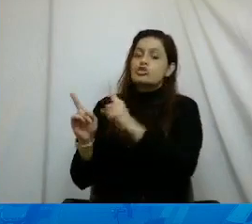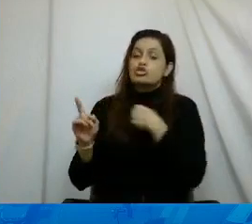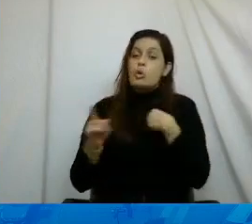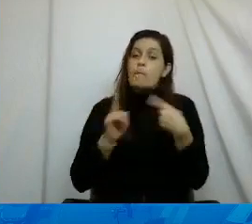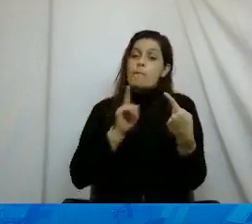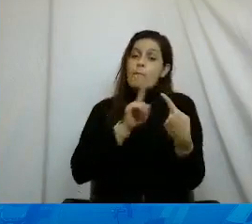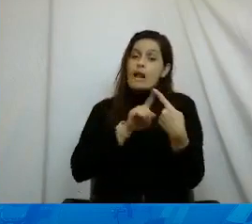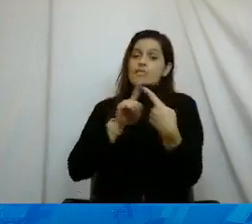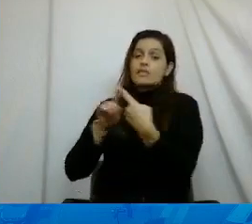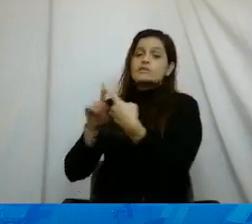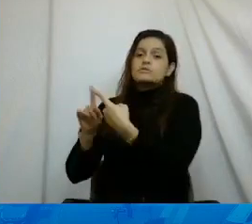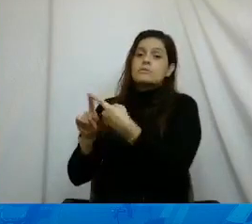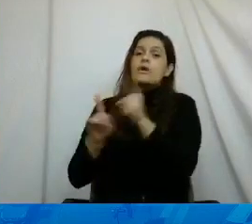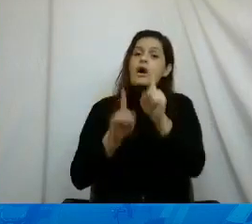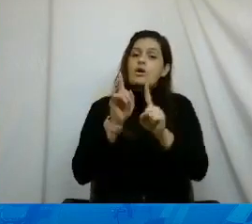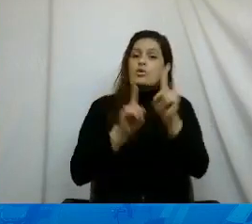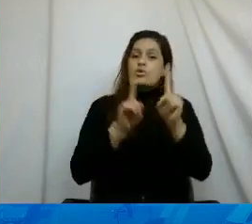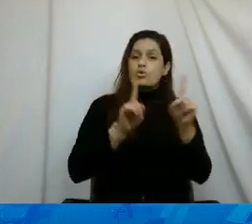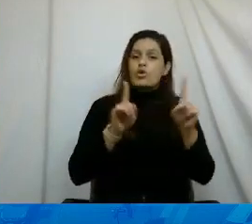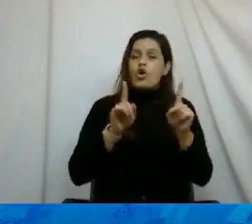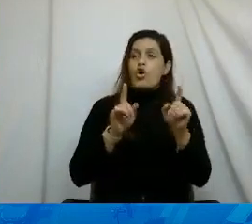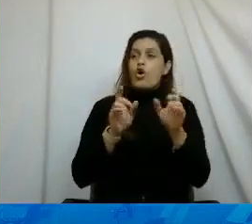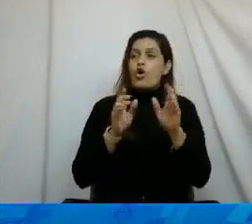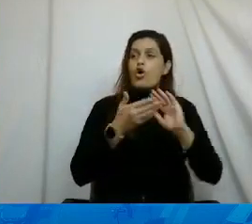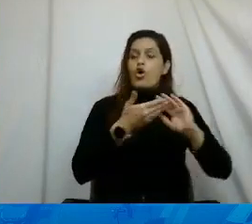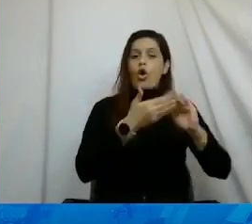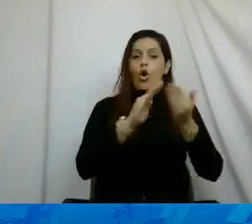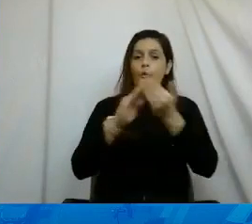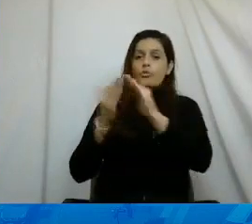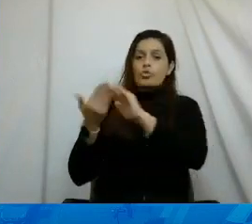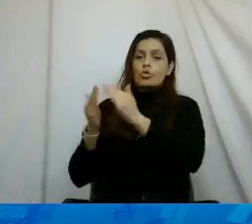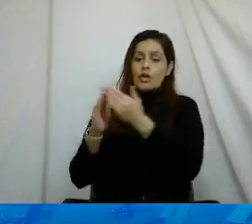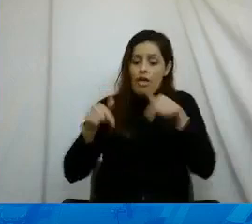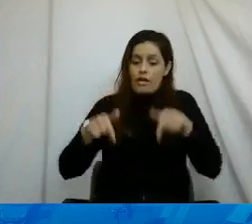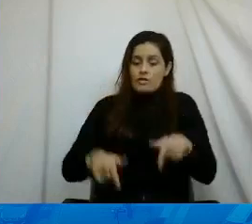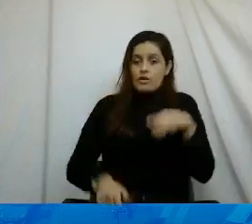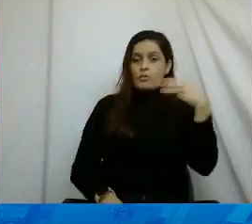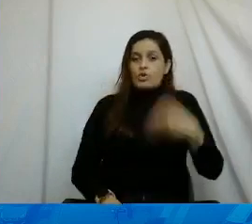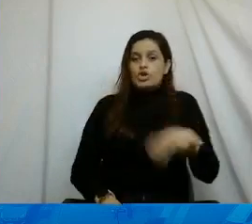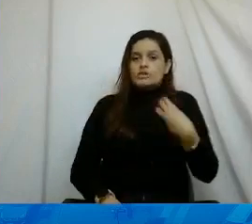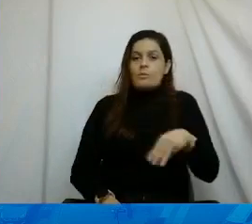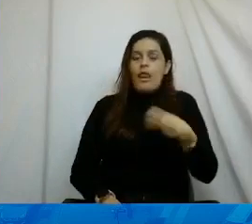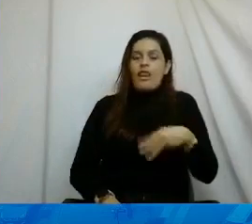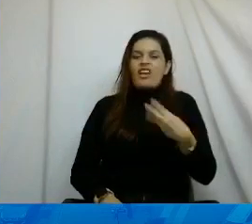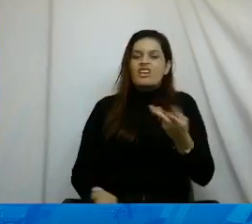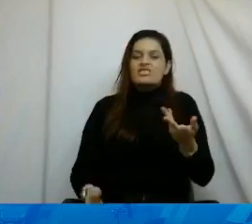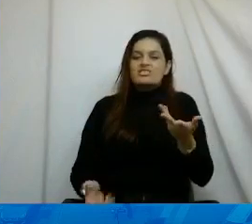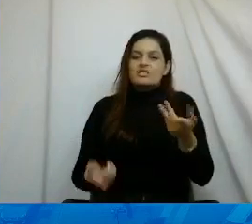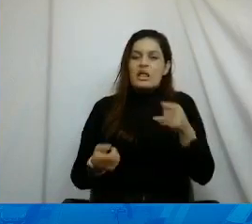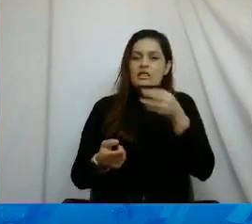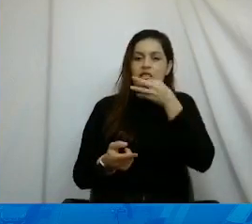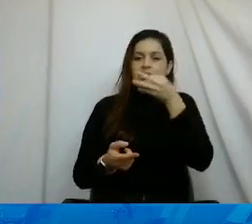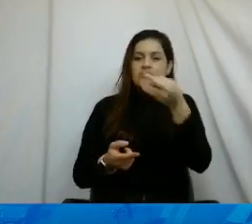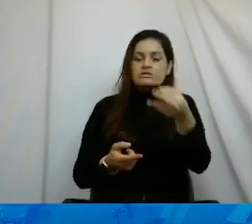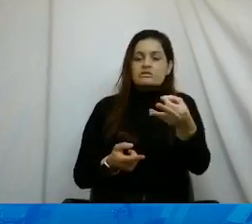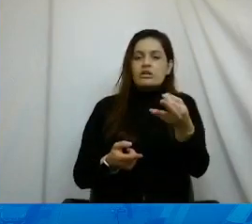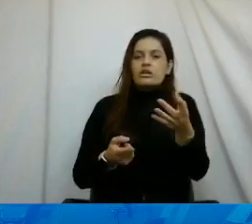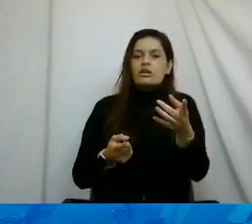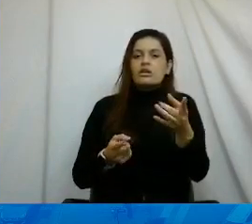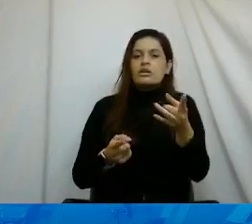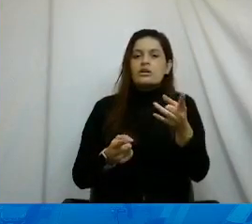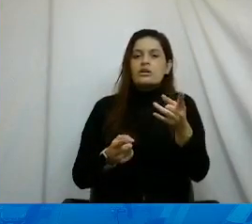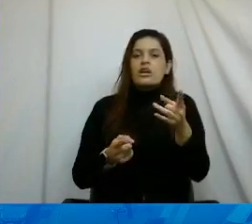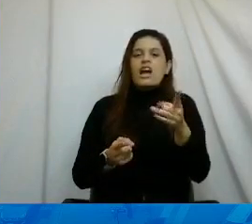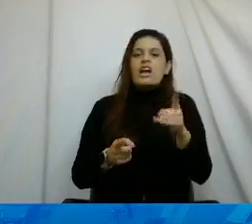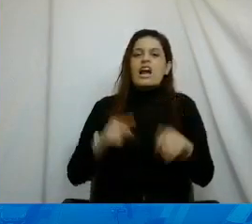participan algunos miembros de la comunidad acá municipal, en que han manifestado que yo estaría por